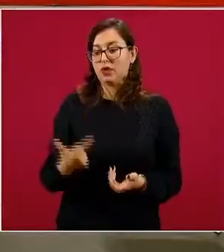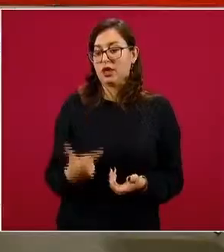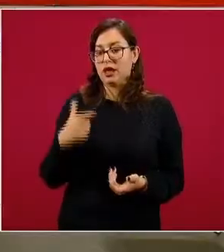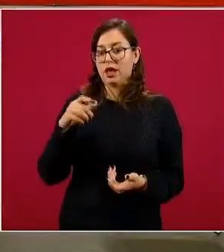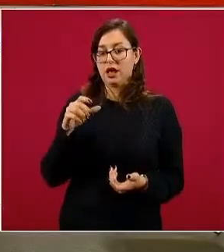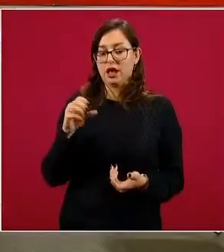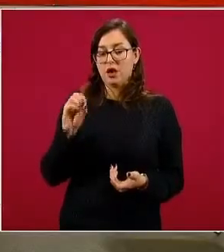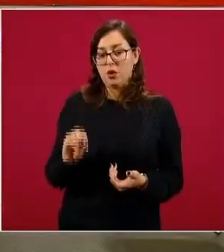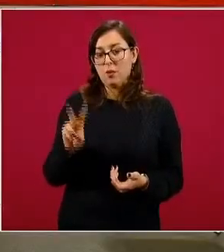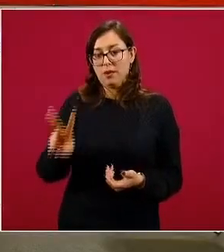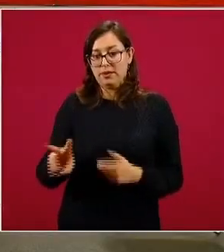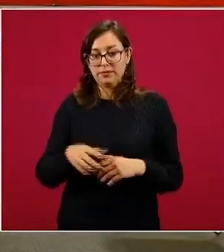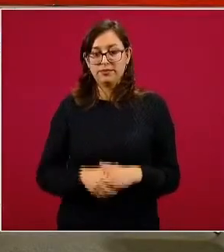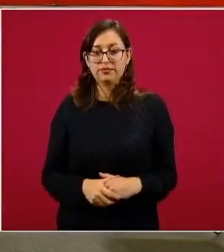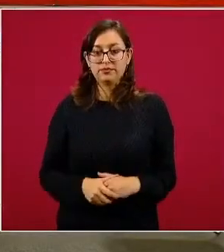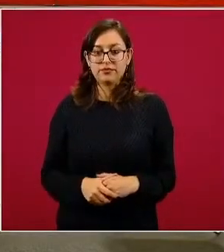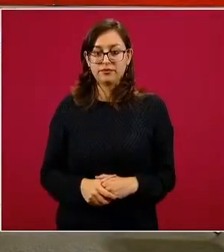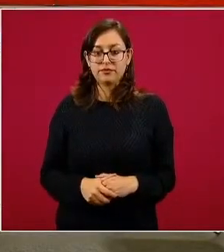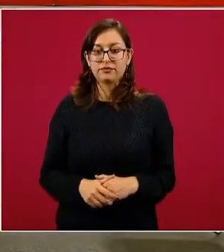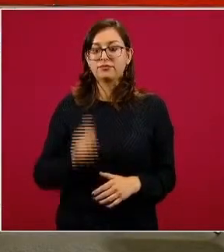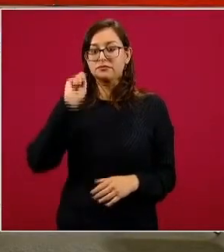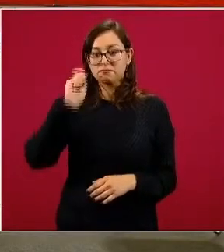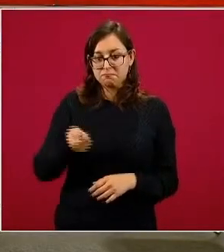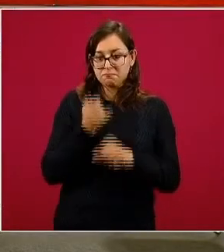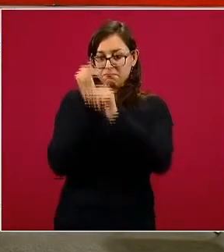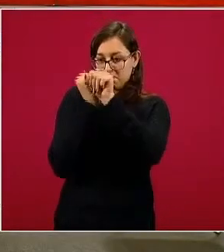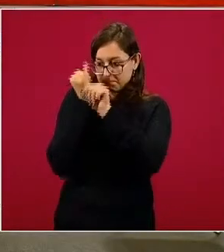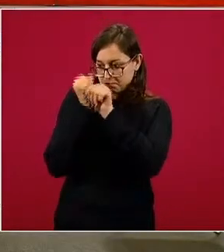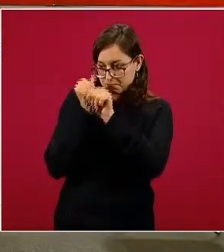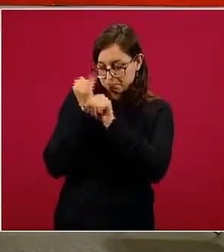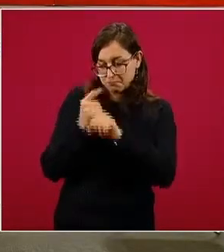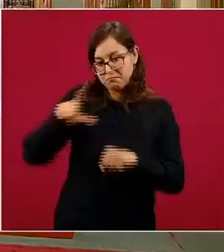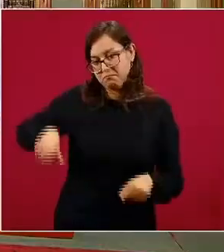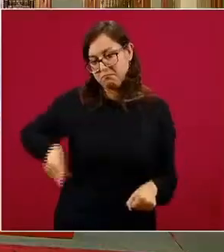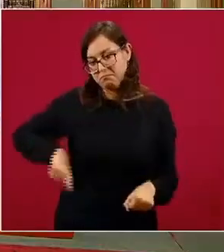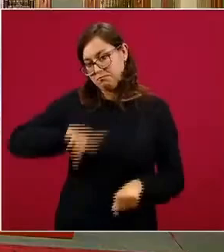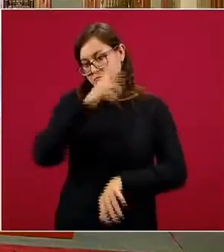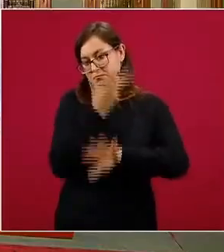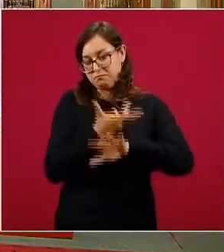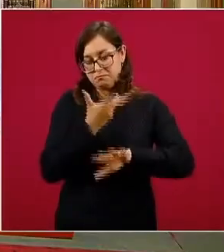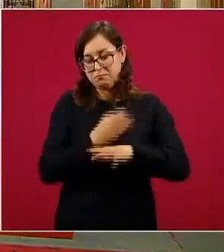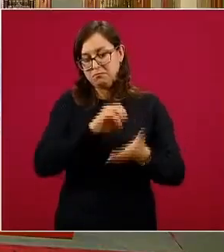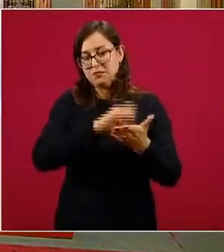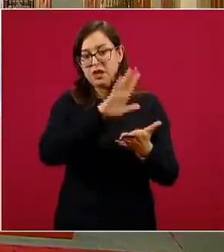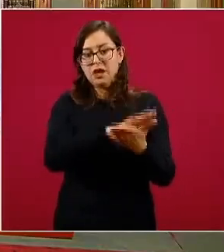clinicaltrials.gov chica. Esto quiere decir ensayosclínicos.gobierno.